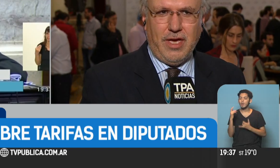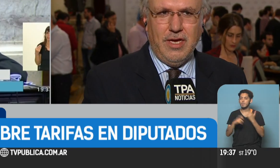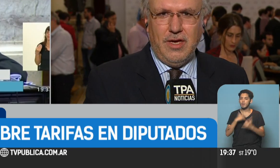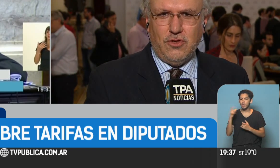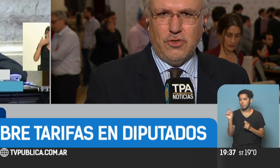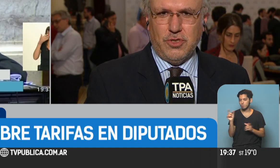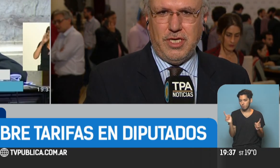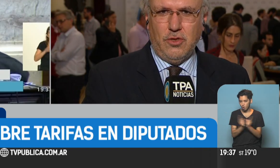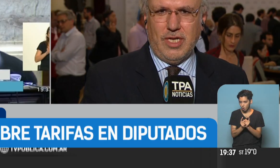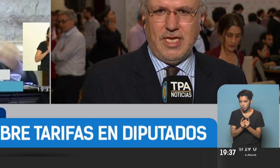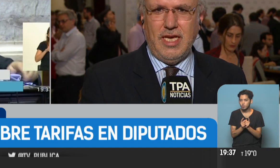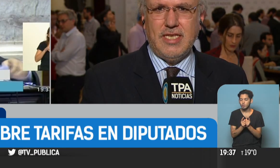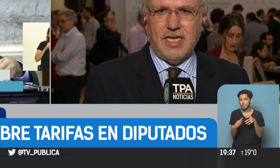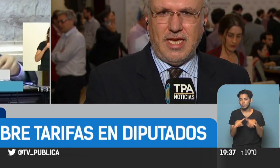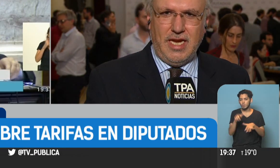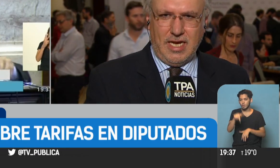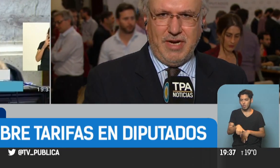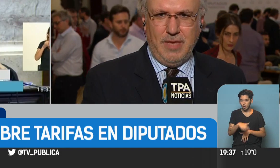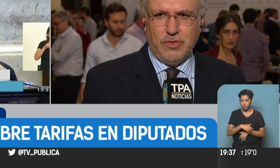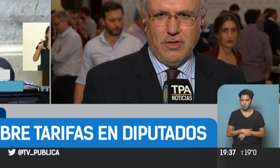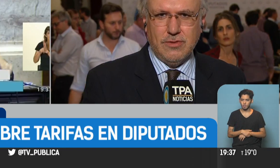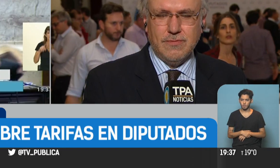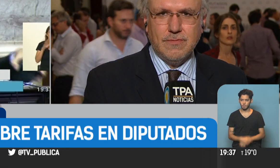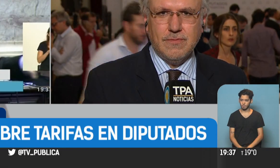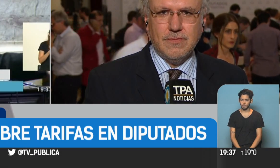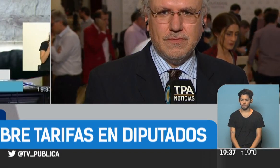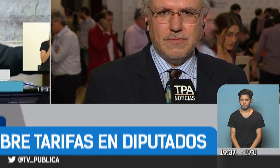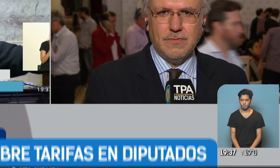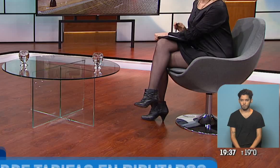manera lo que estuvo sucediendo durante esta tarde aquí en la Cámara de Diputados. Gracias, Ariel.